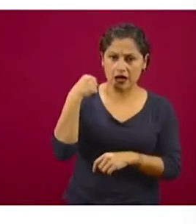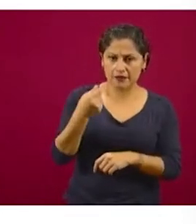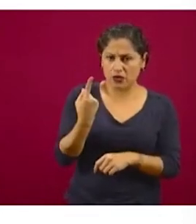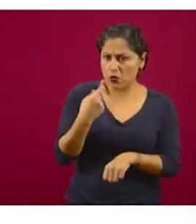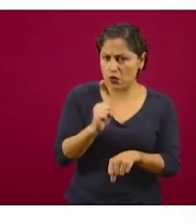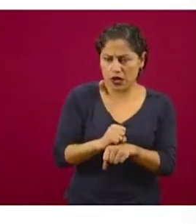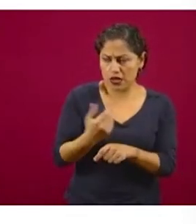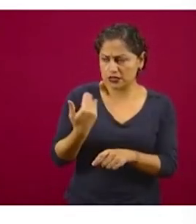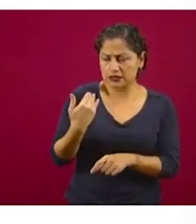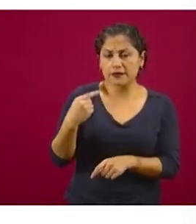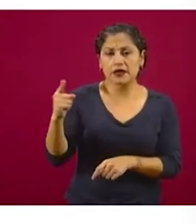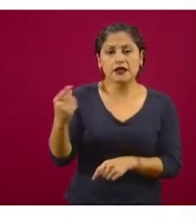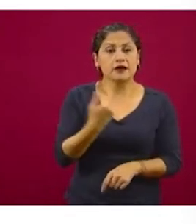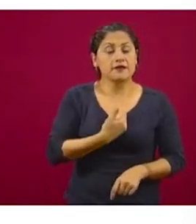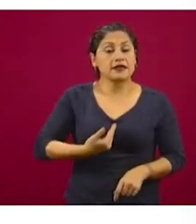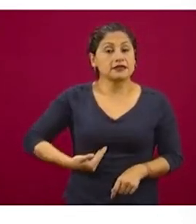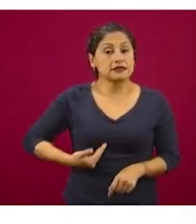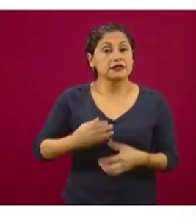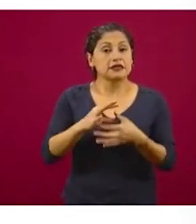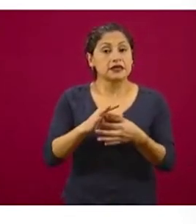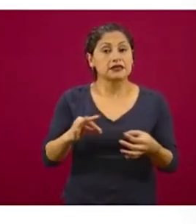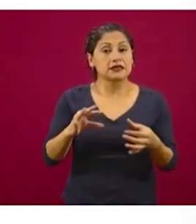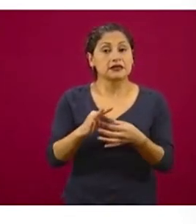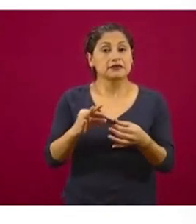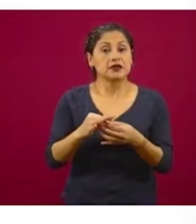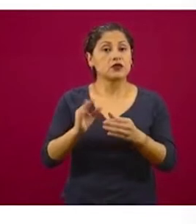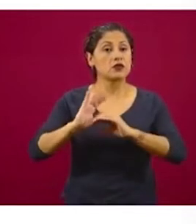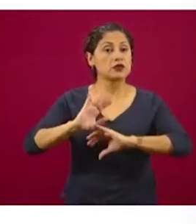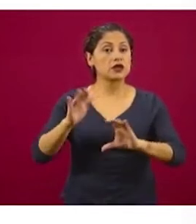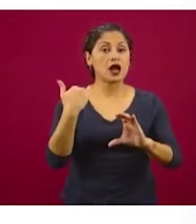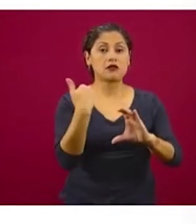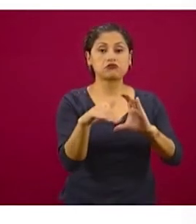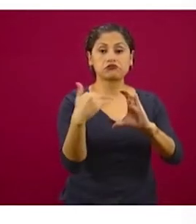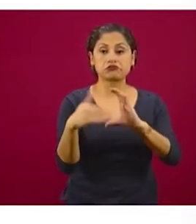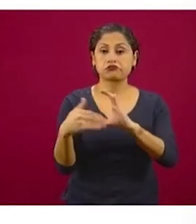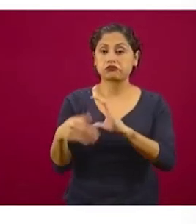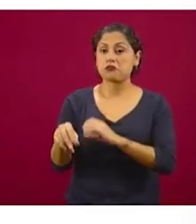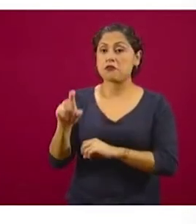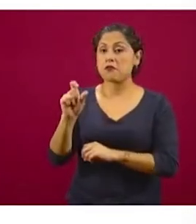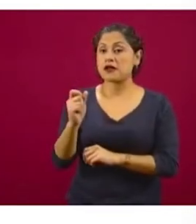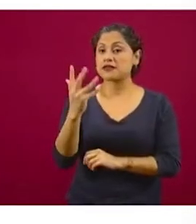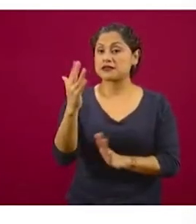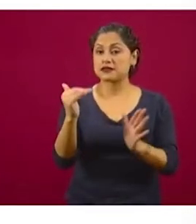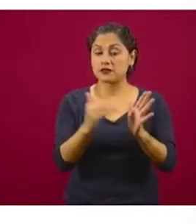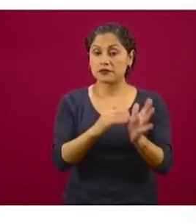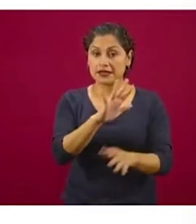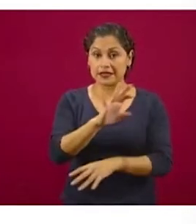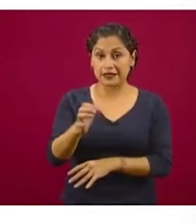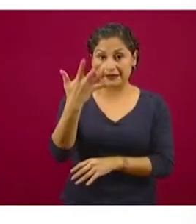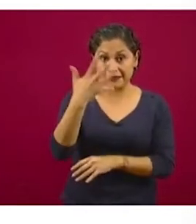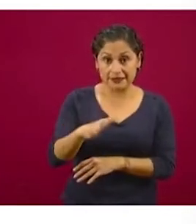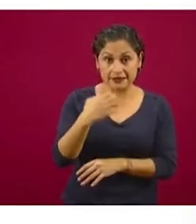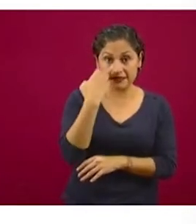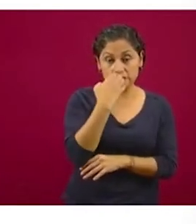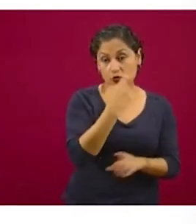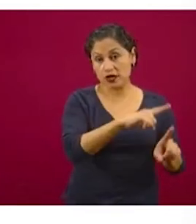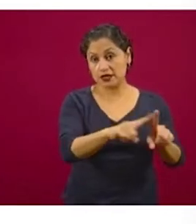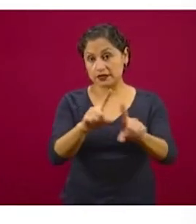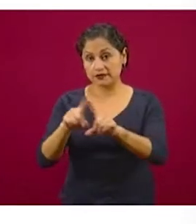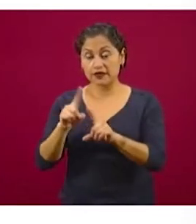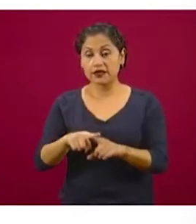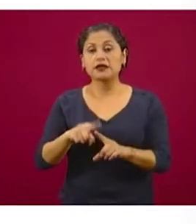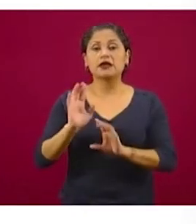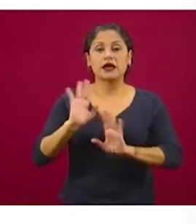el presidente anunció que se le dispersó a 25 mil 510 escuelas y convocó a los